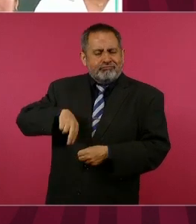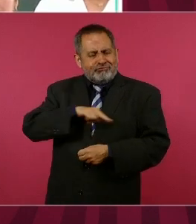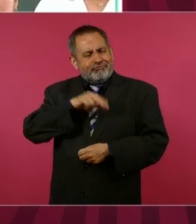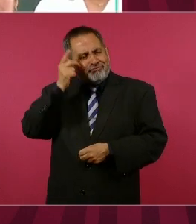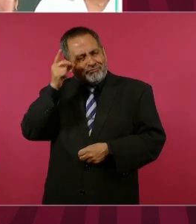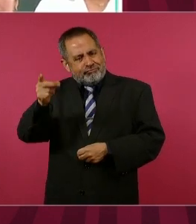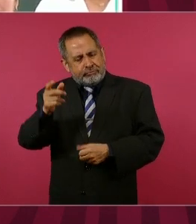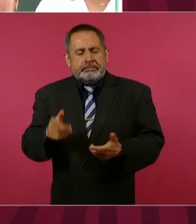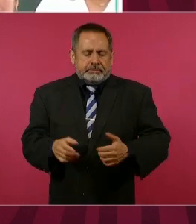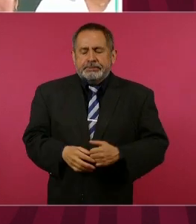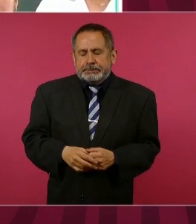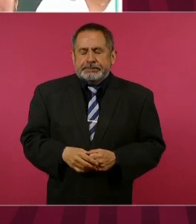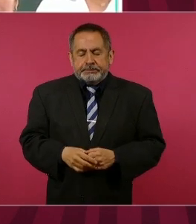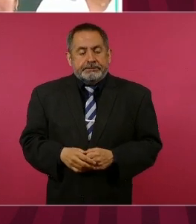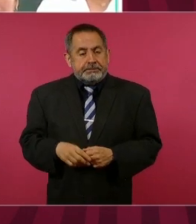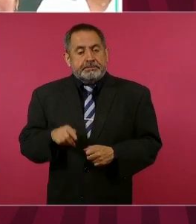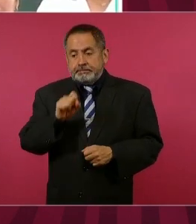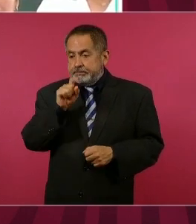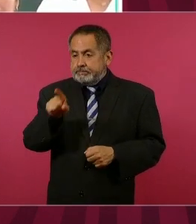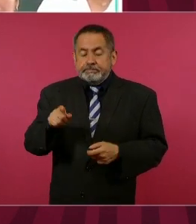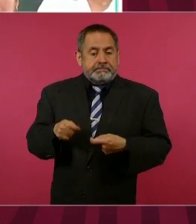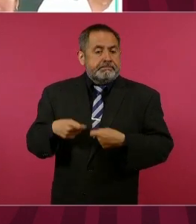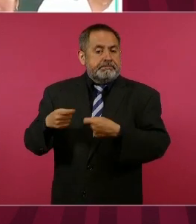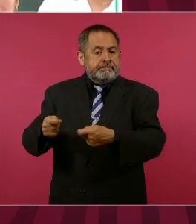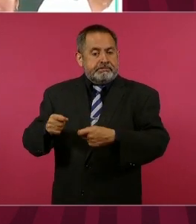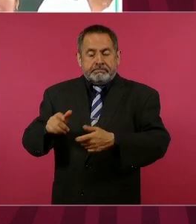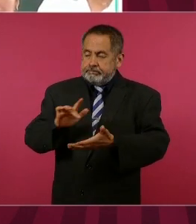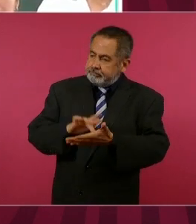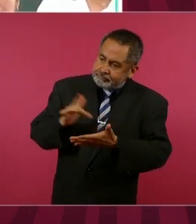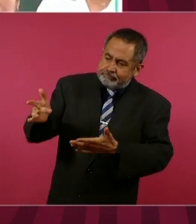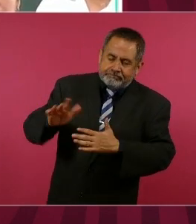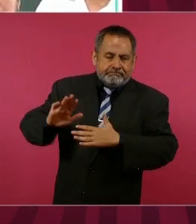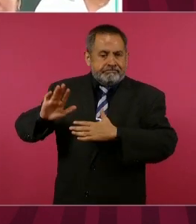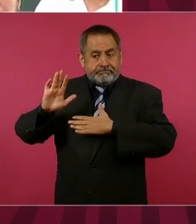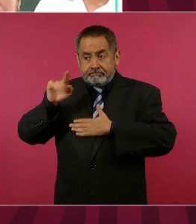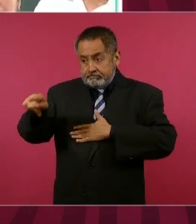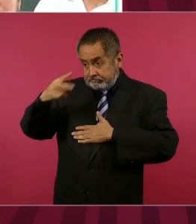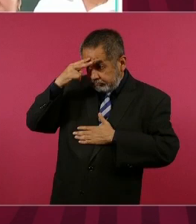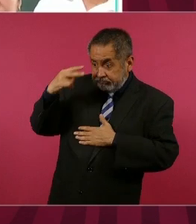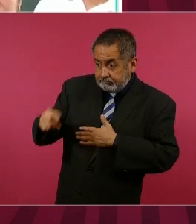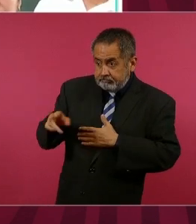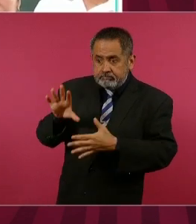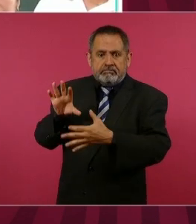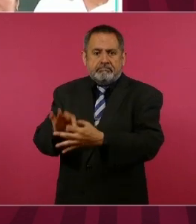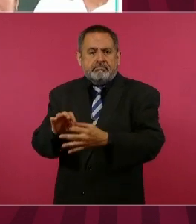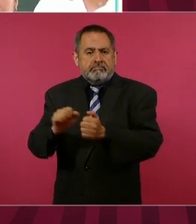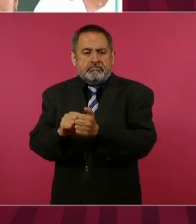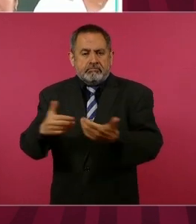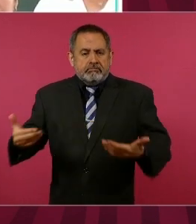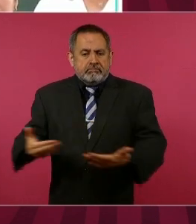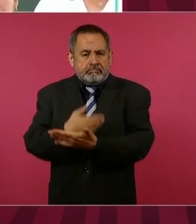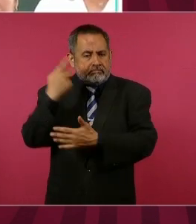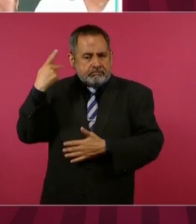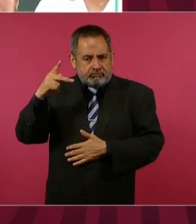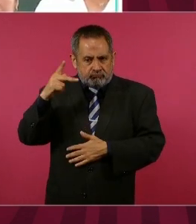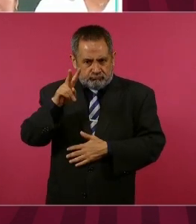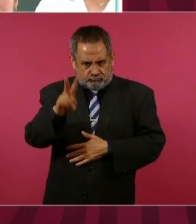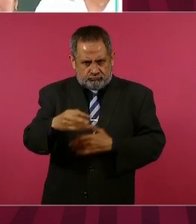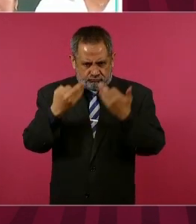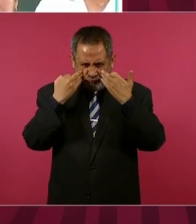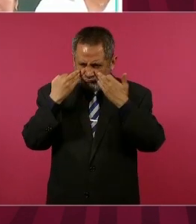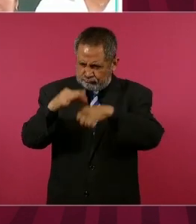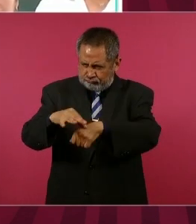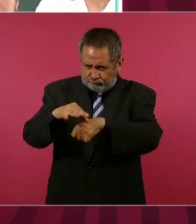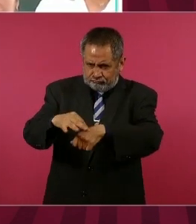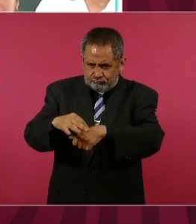que nada, quiero agradecer el compromiso que tiene nuestro presidente con las y los poblanos. Yo soy testigo de